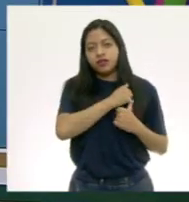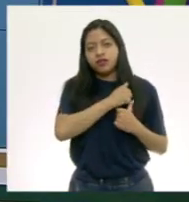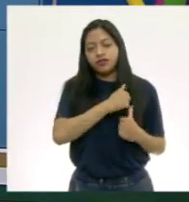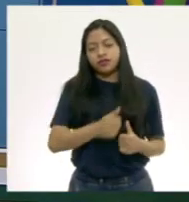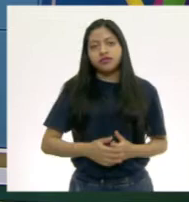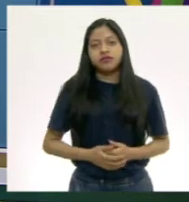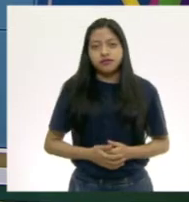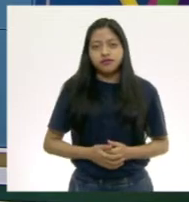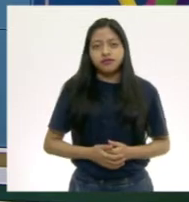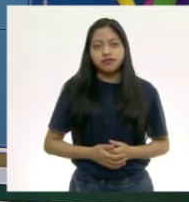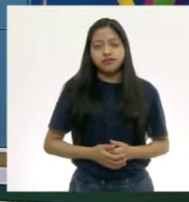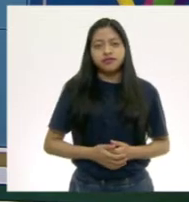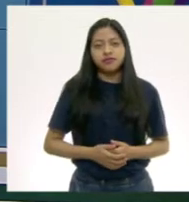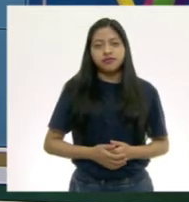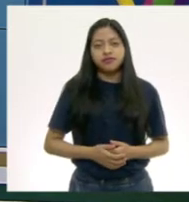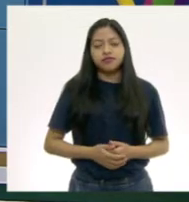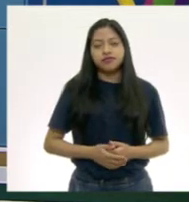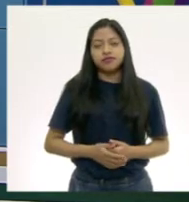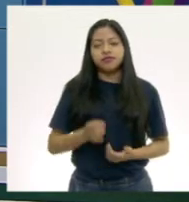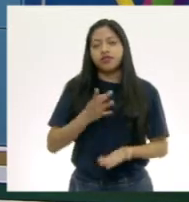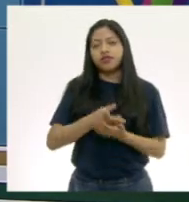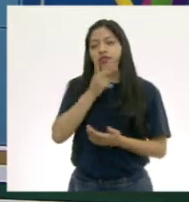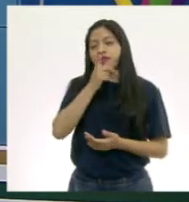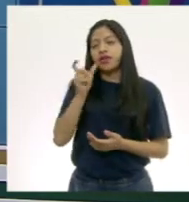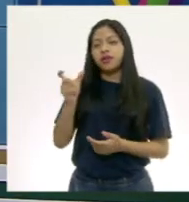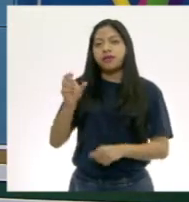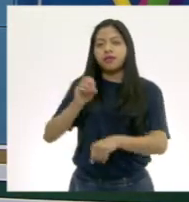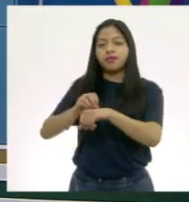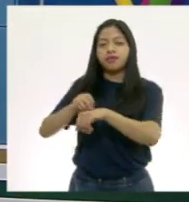Le voy a poner nada más ejército.